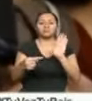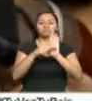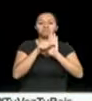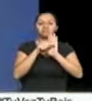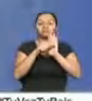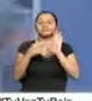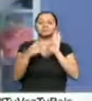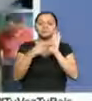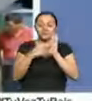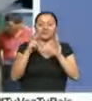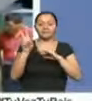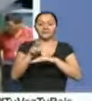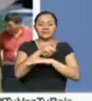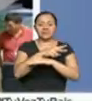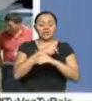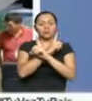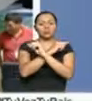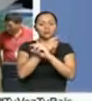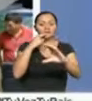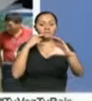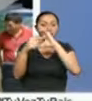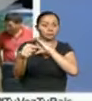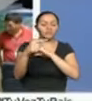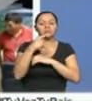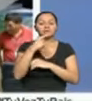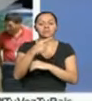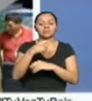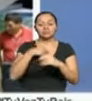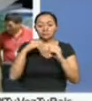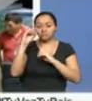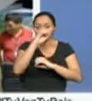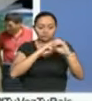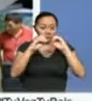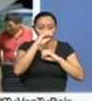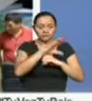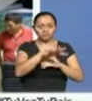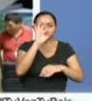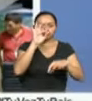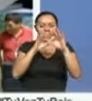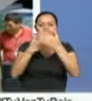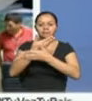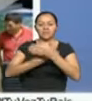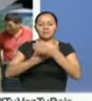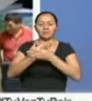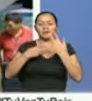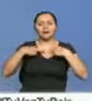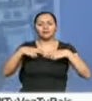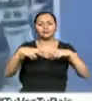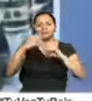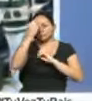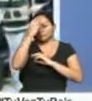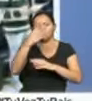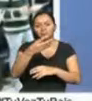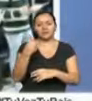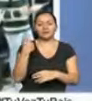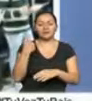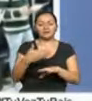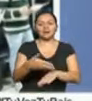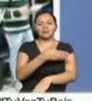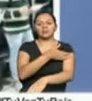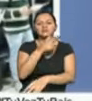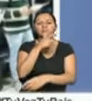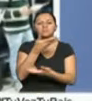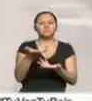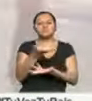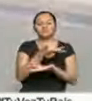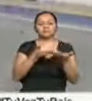Chiriboga, informó a través de su cuenta de Twitter que en el operativo se recabaron documentación y archivos informáticos presuntamente relacionados